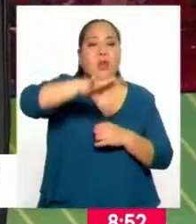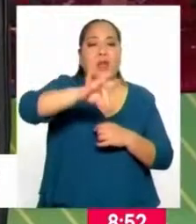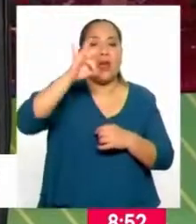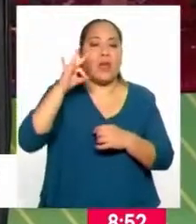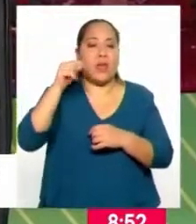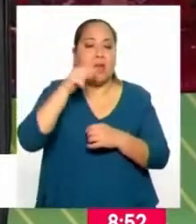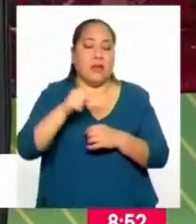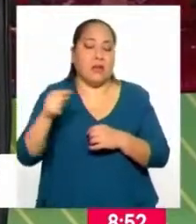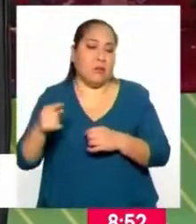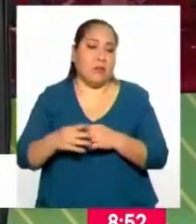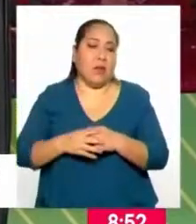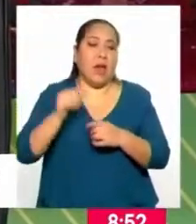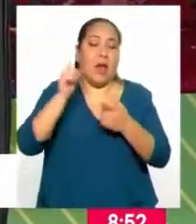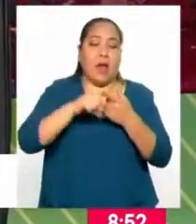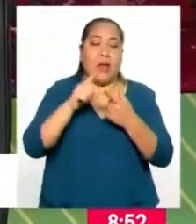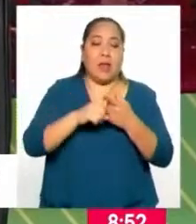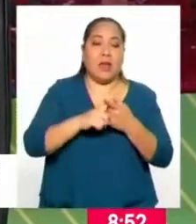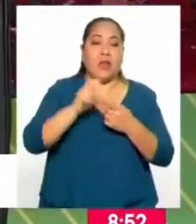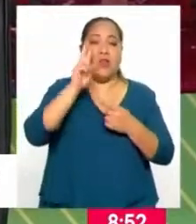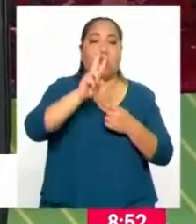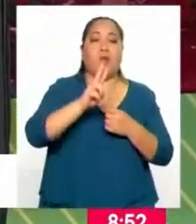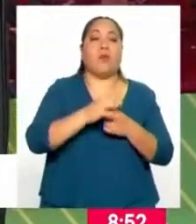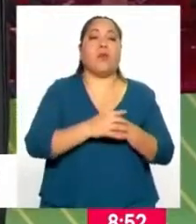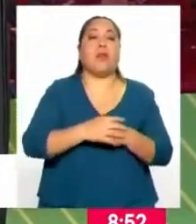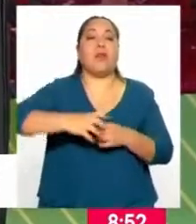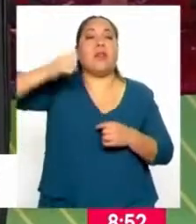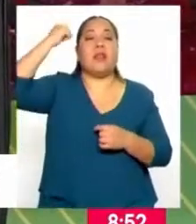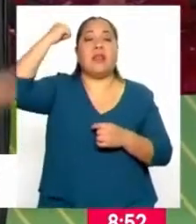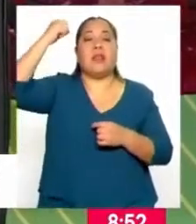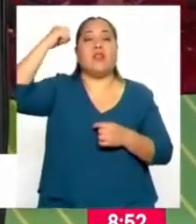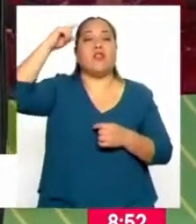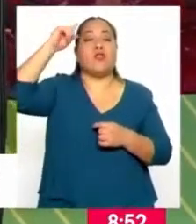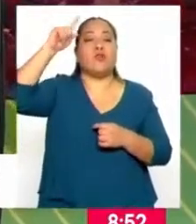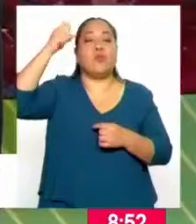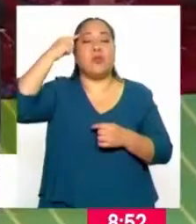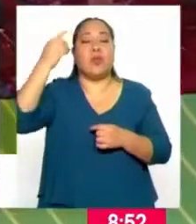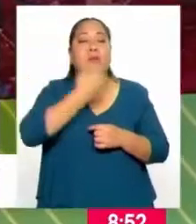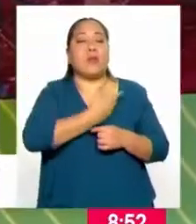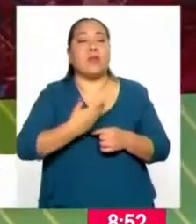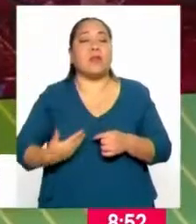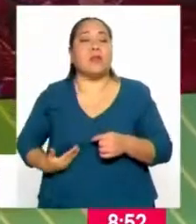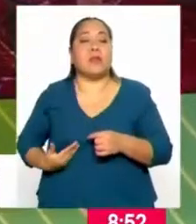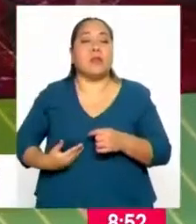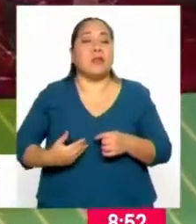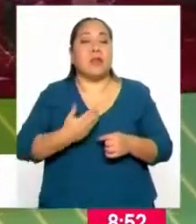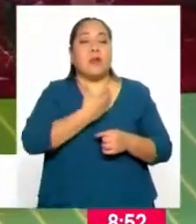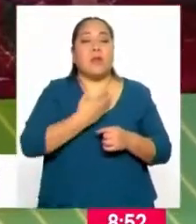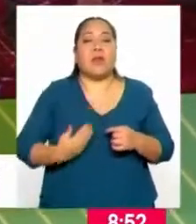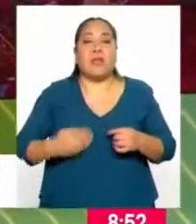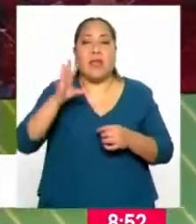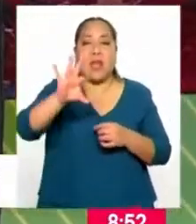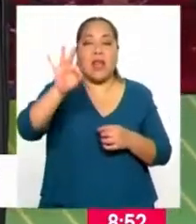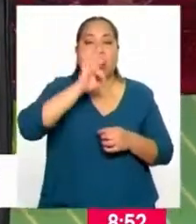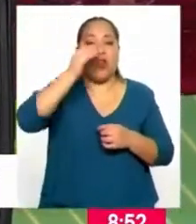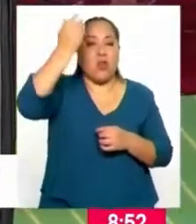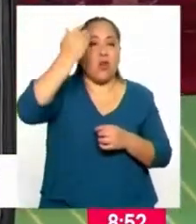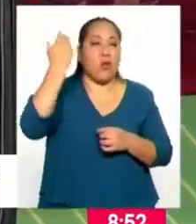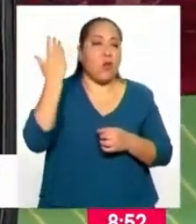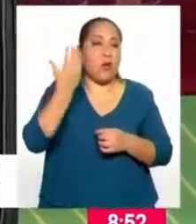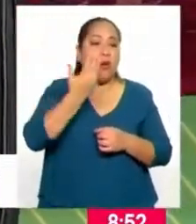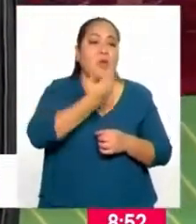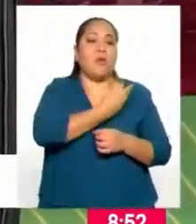estos ciudadanos. O sea, hay acá una doble manifestación de los derechos políticos. Pero, el del presidente, no es cierto, elegido, y el de